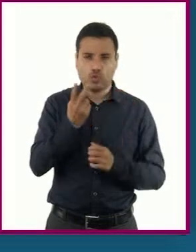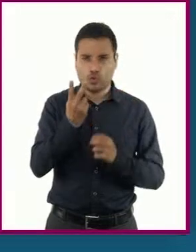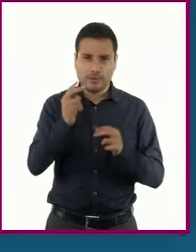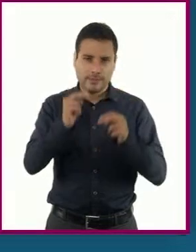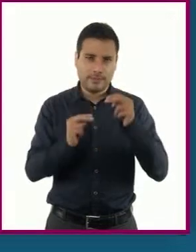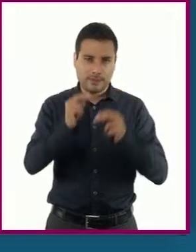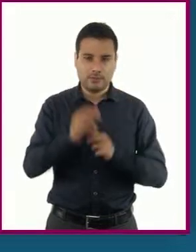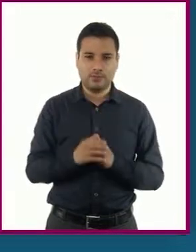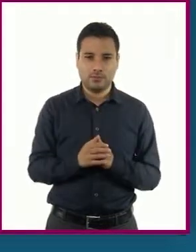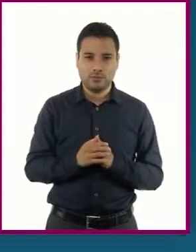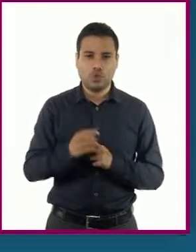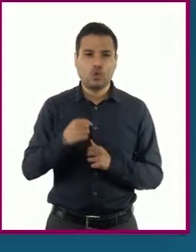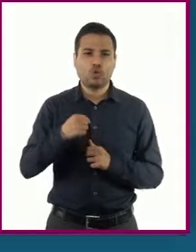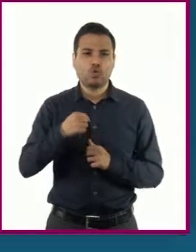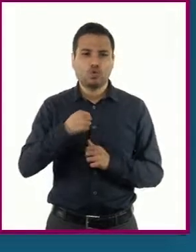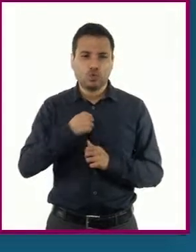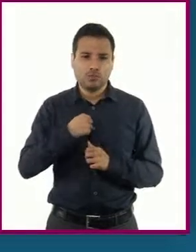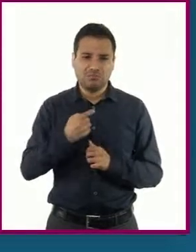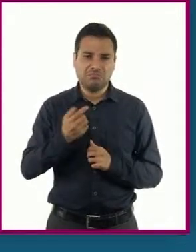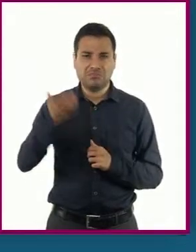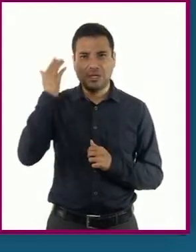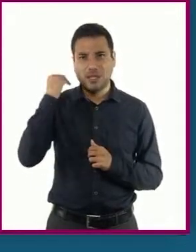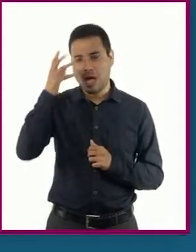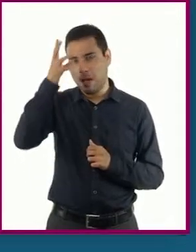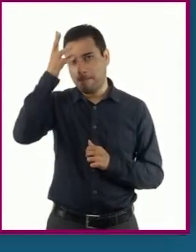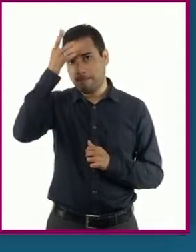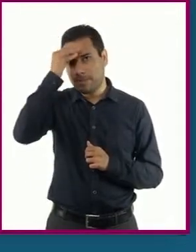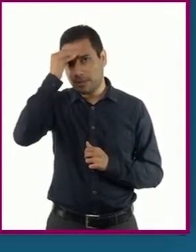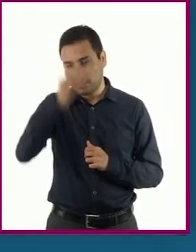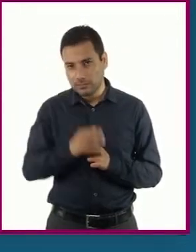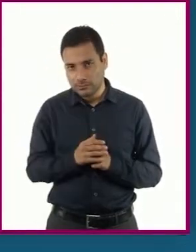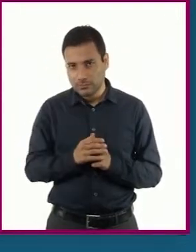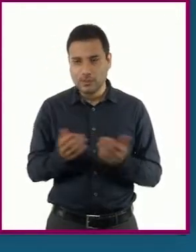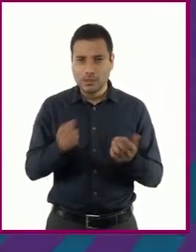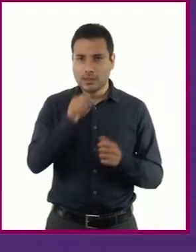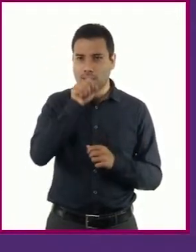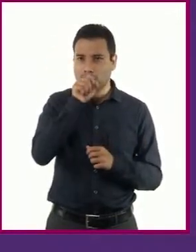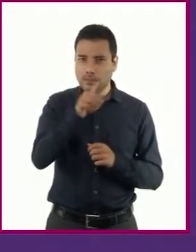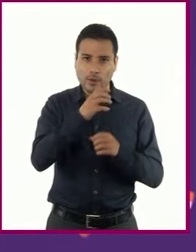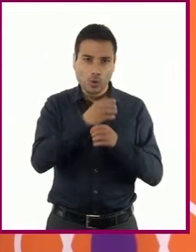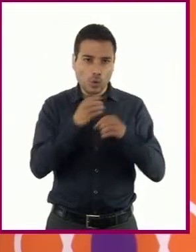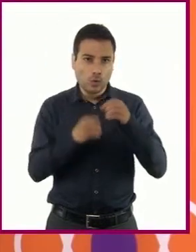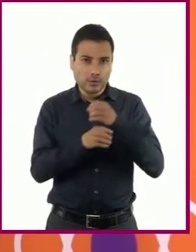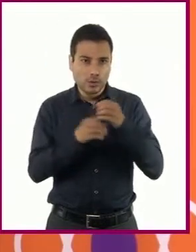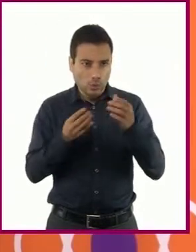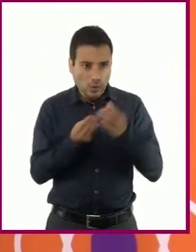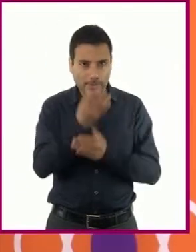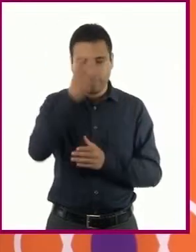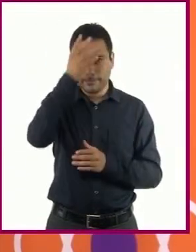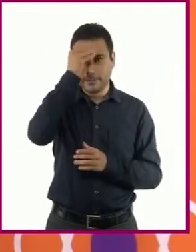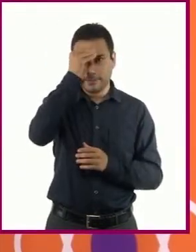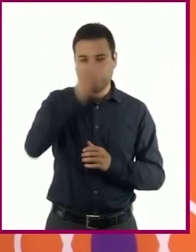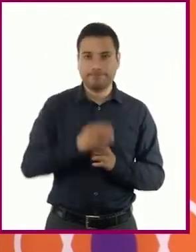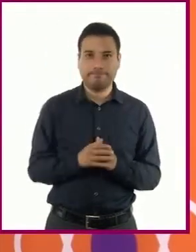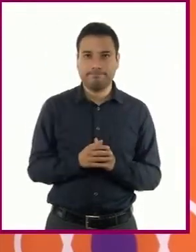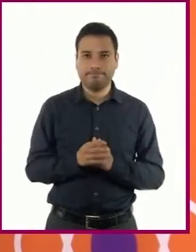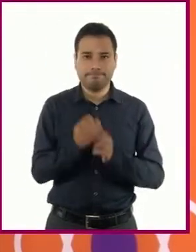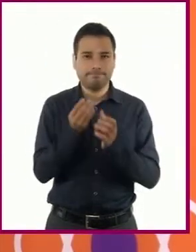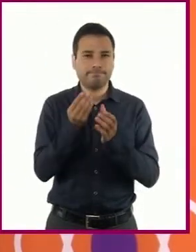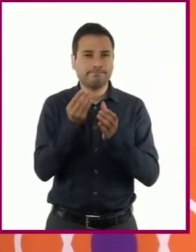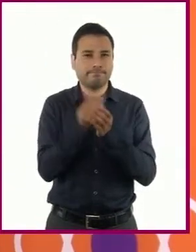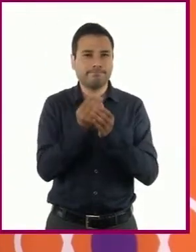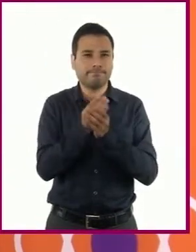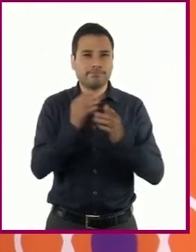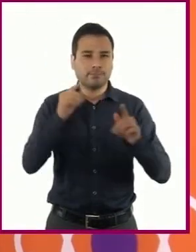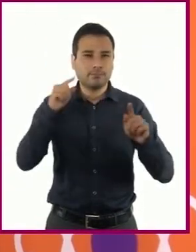ya sabemos, y la formación que nos muestra cómo descubrir las que no sabemos. El propósito de esta sesión es